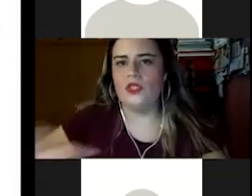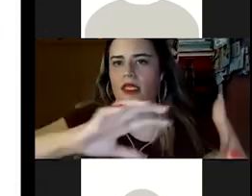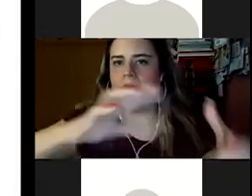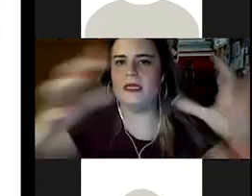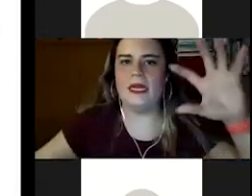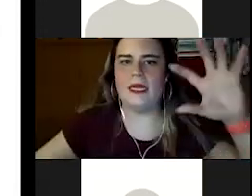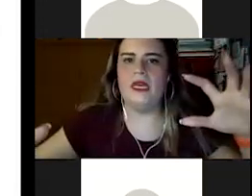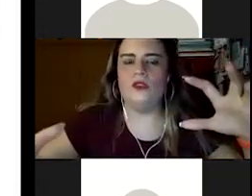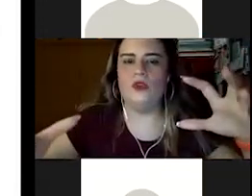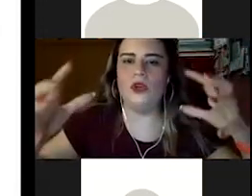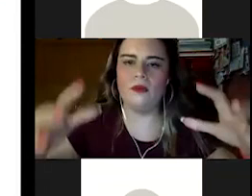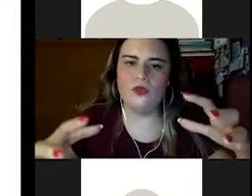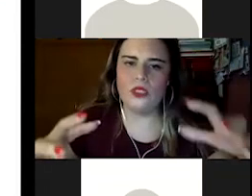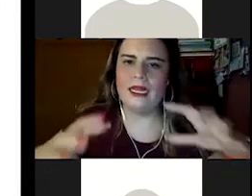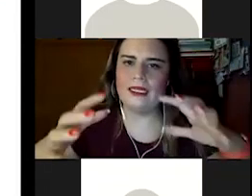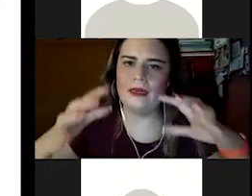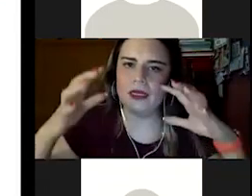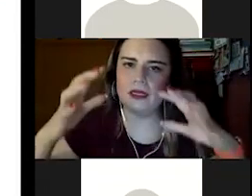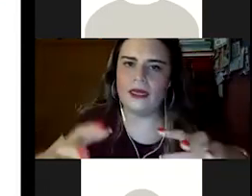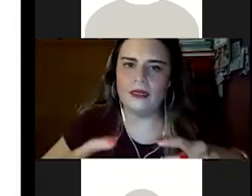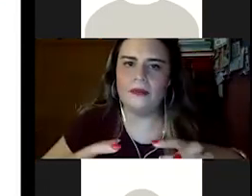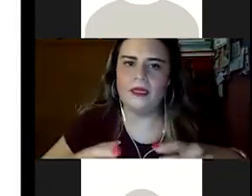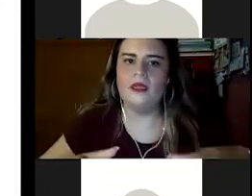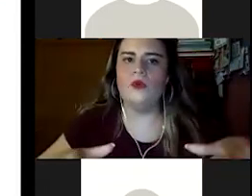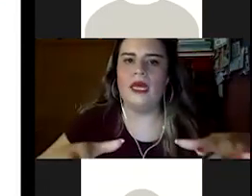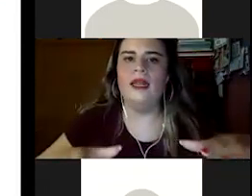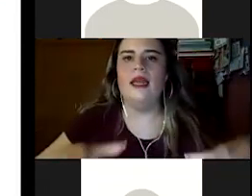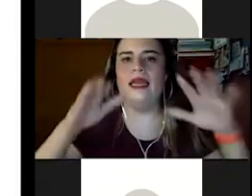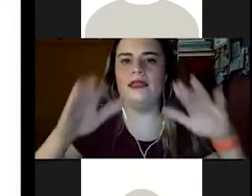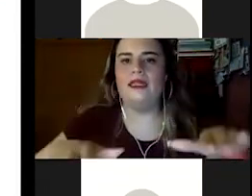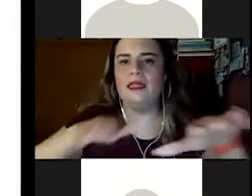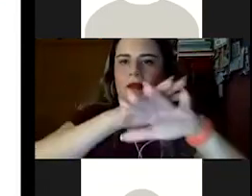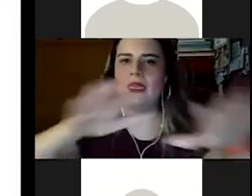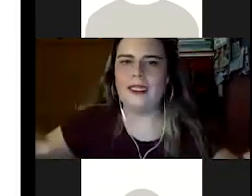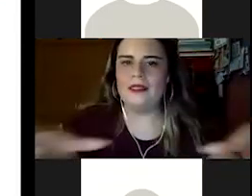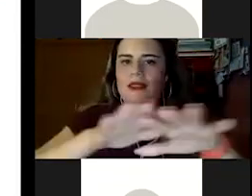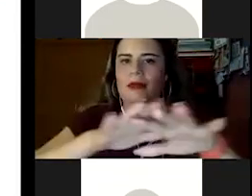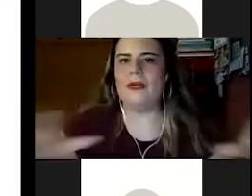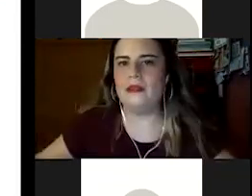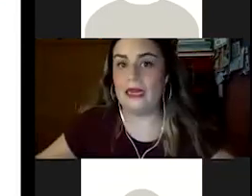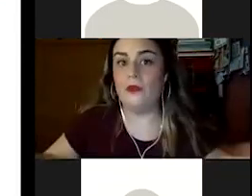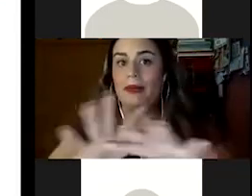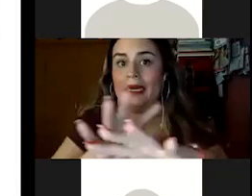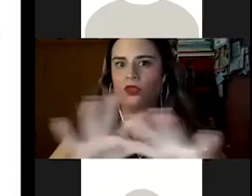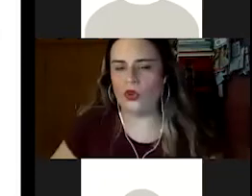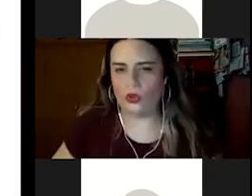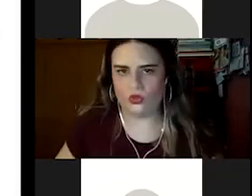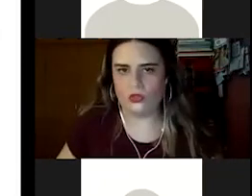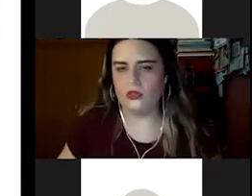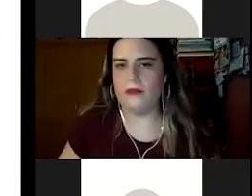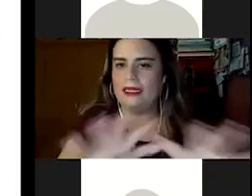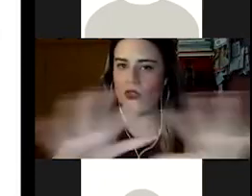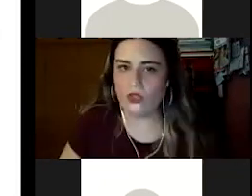entonces esos esquemas van cambiando. Y lo que busca la Agenda 2030 en particular es que el esquema de alianza sea paritario para